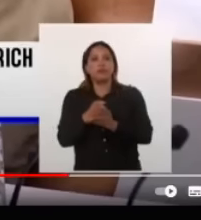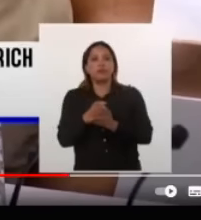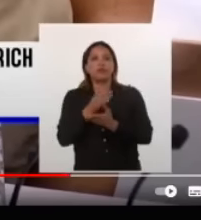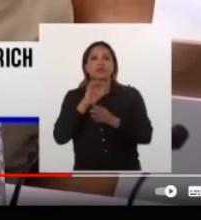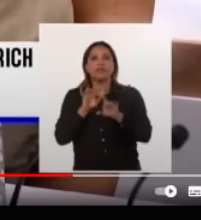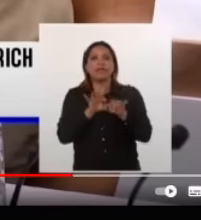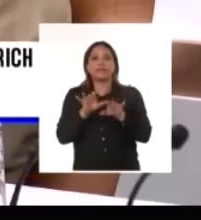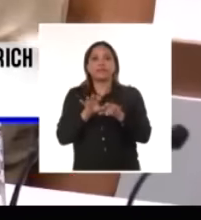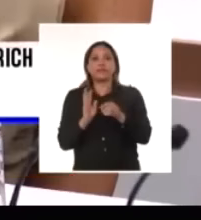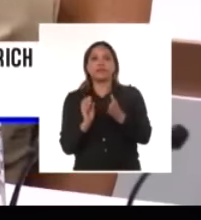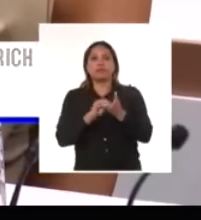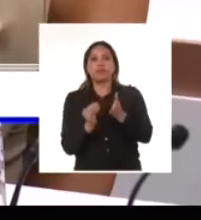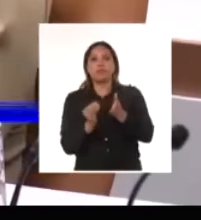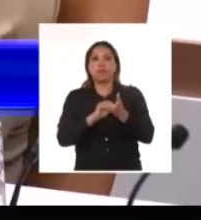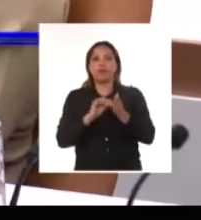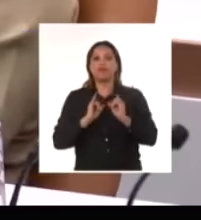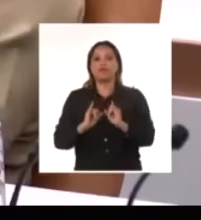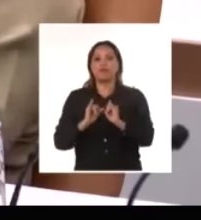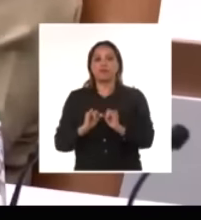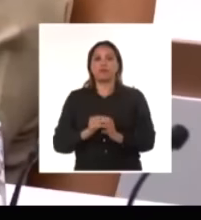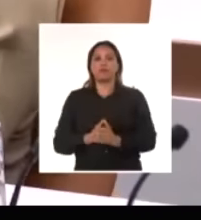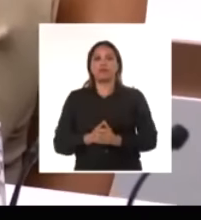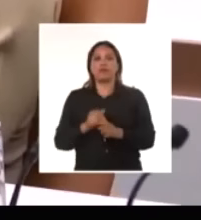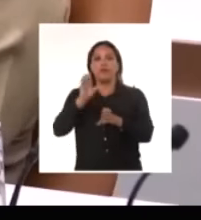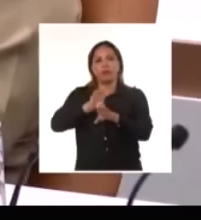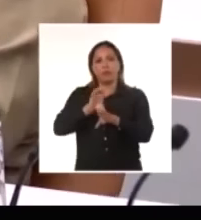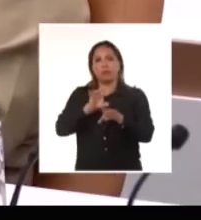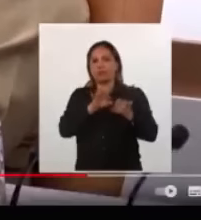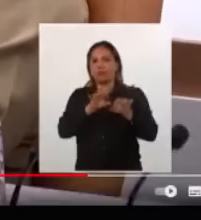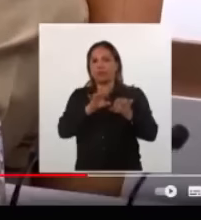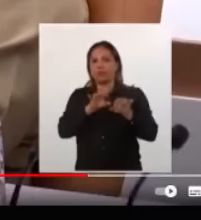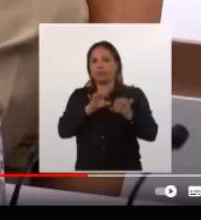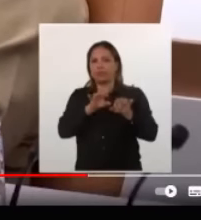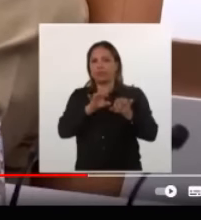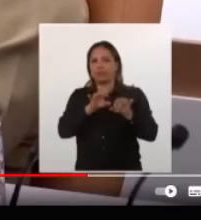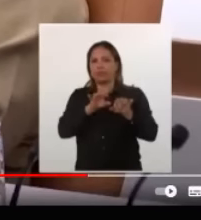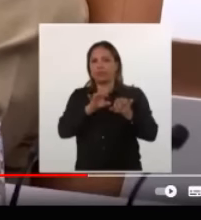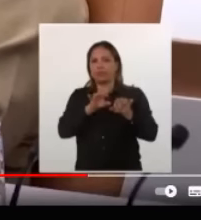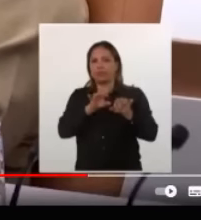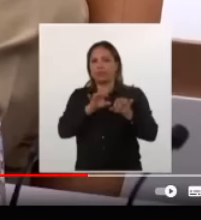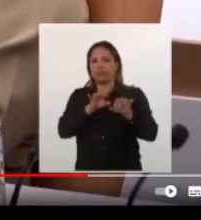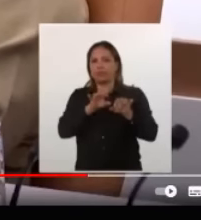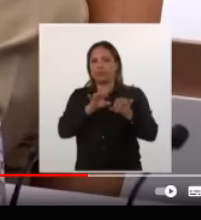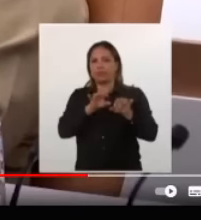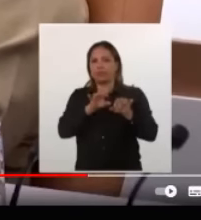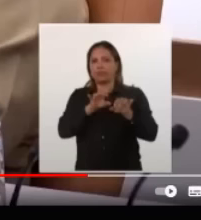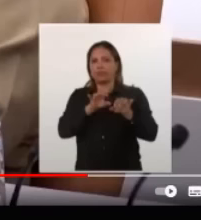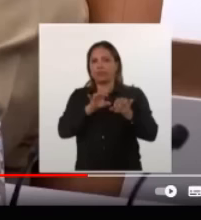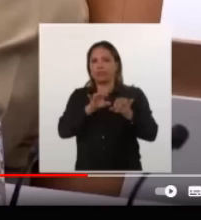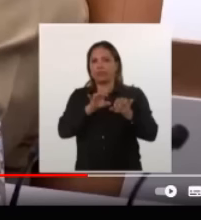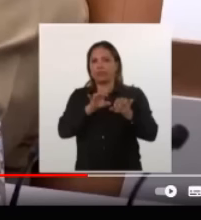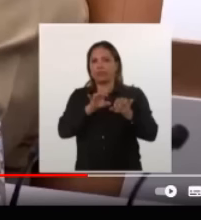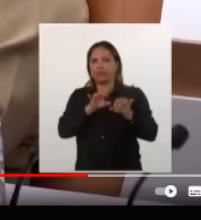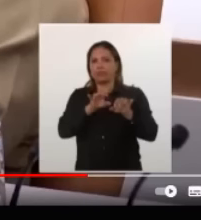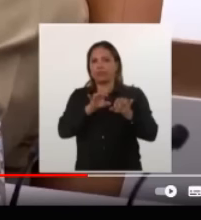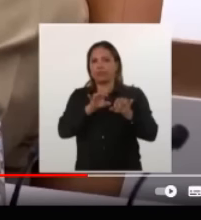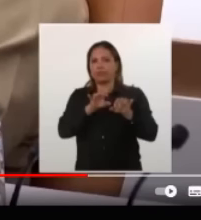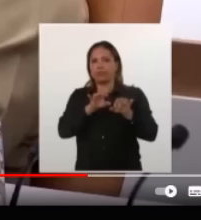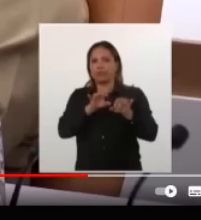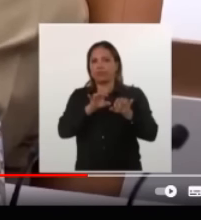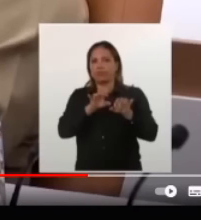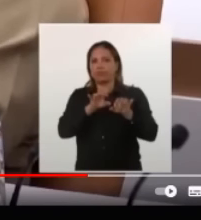digitalización ustes saben que en eso estamos trabajando que estamos insistiendo en Ellos están trabajando en en digitalizar porque la